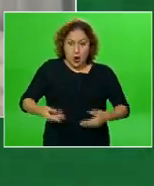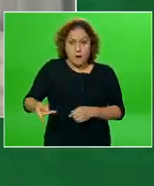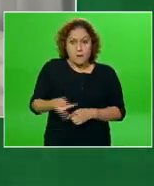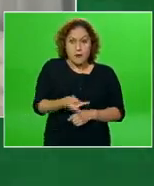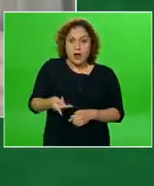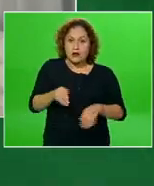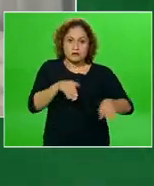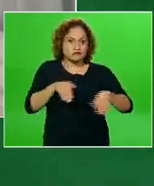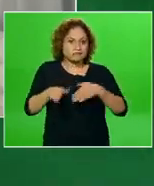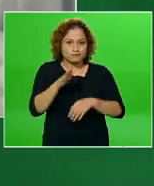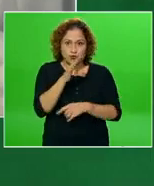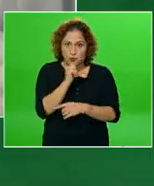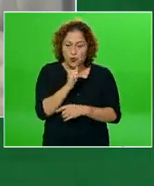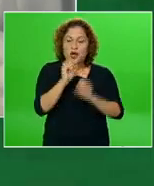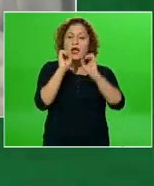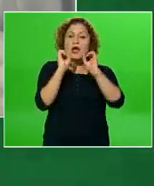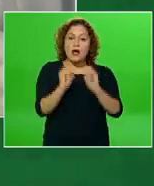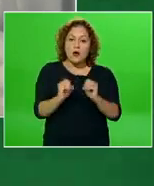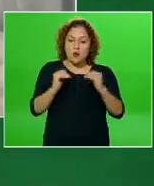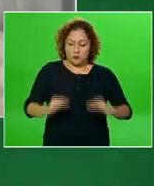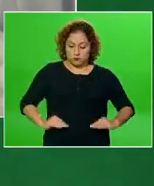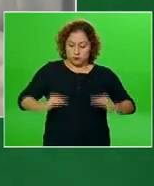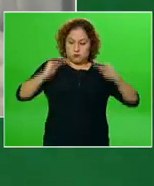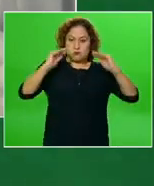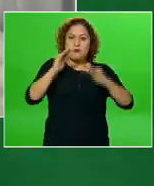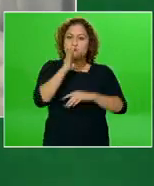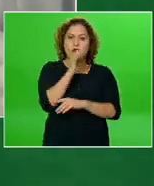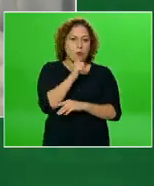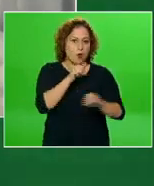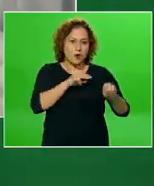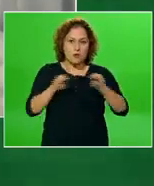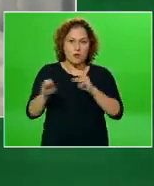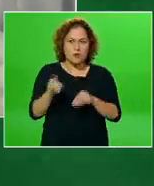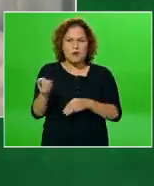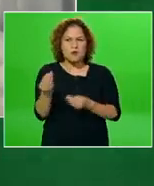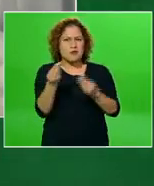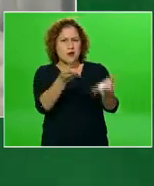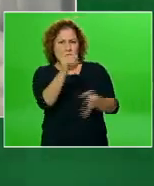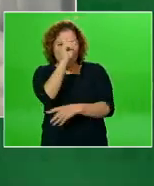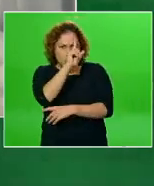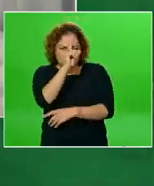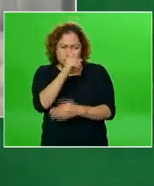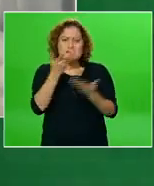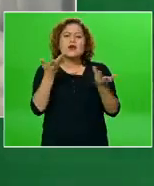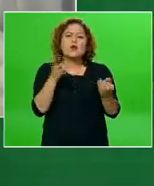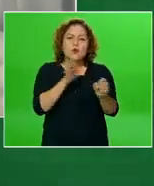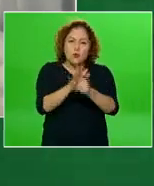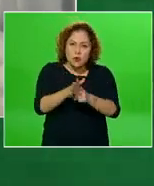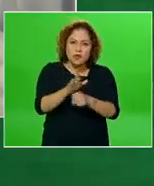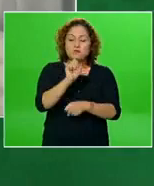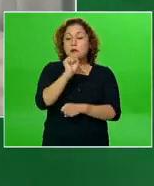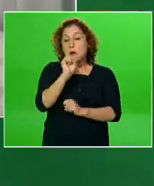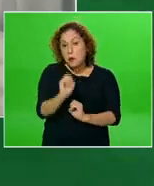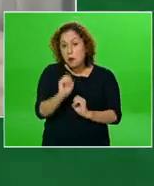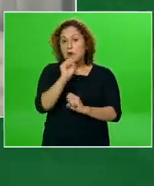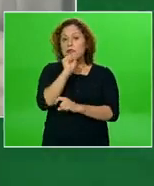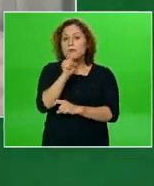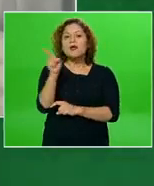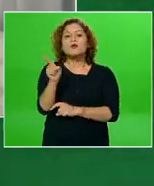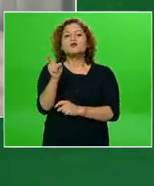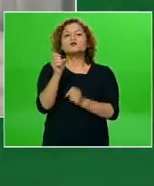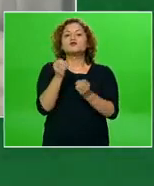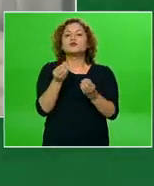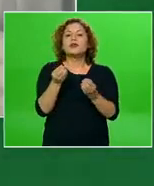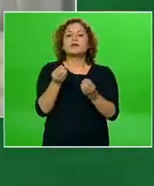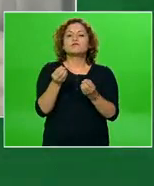superior del cuerpo o quizá tal vez algún lugar donde pudiera recomendarnos alguna dirección alguna